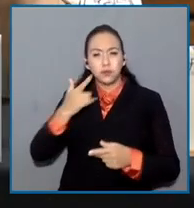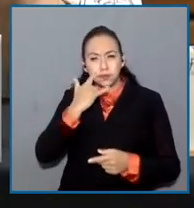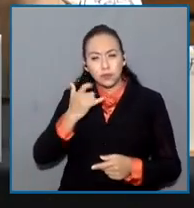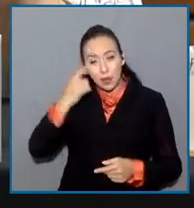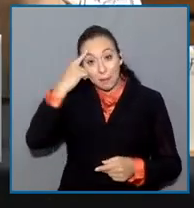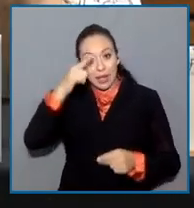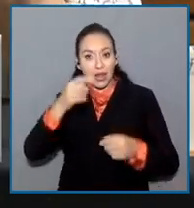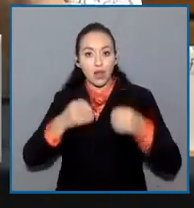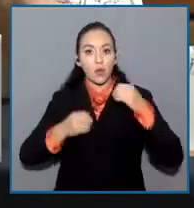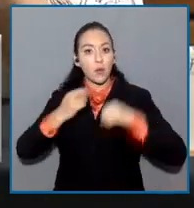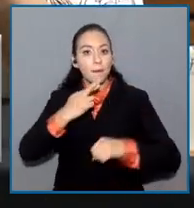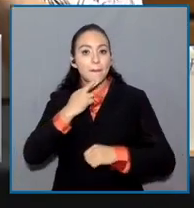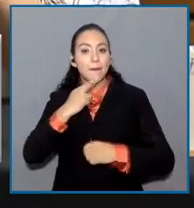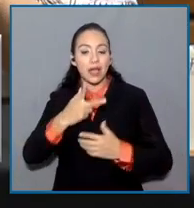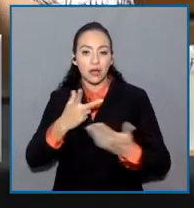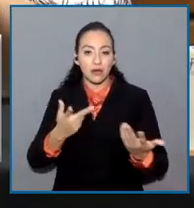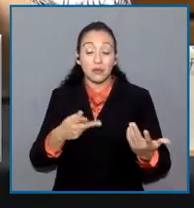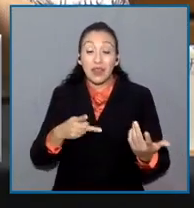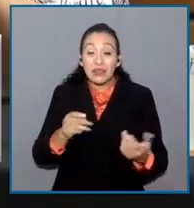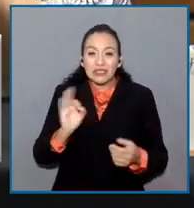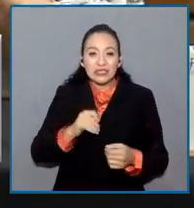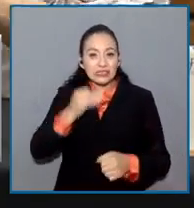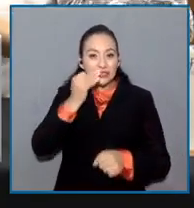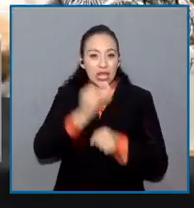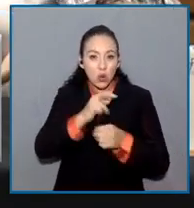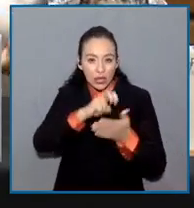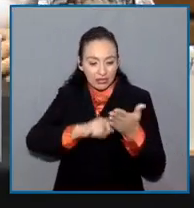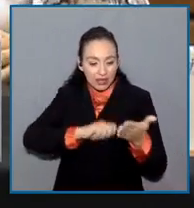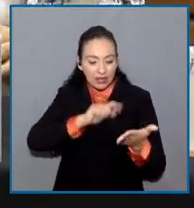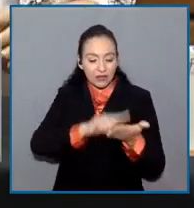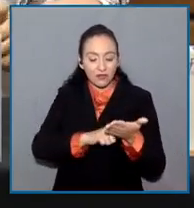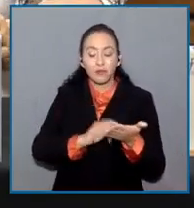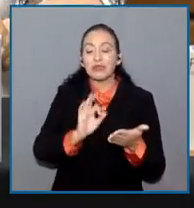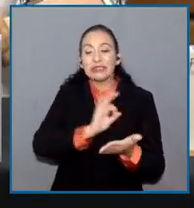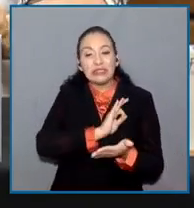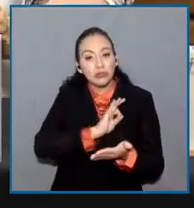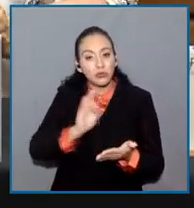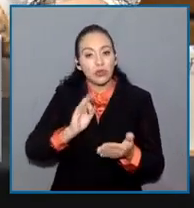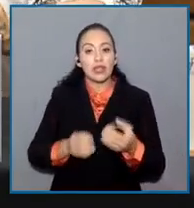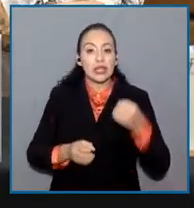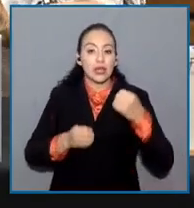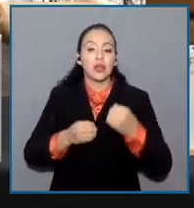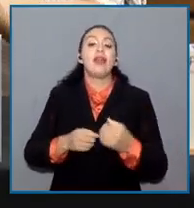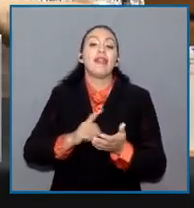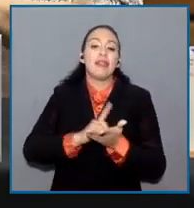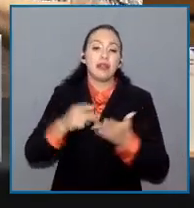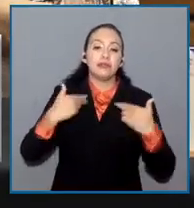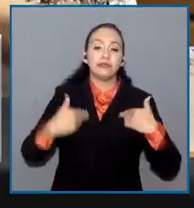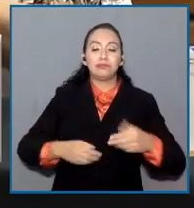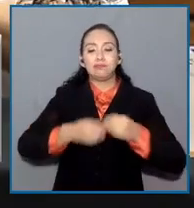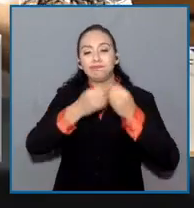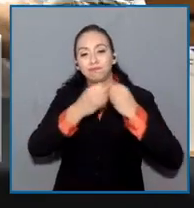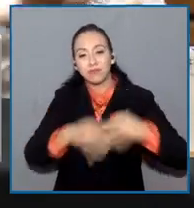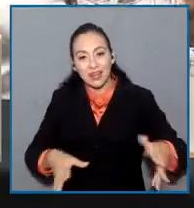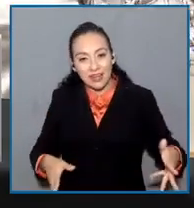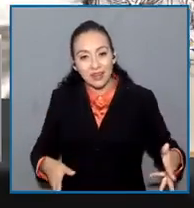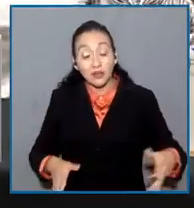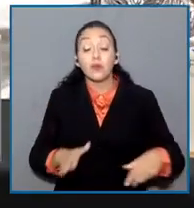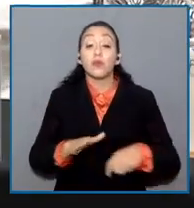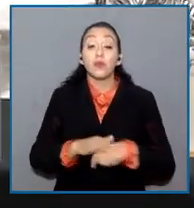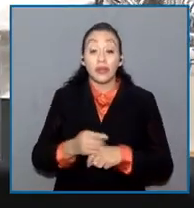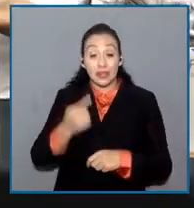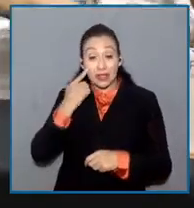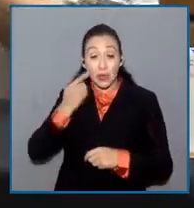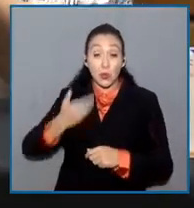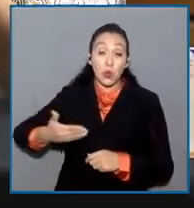judicial, sostuvo la experta independiente de la Convención sobre la Eliminación de todas las formas de discriminación contra la mujer, CEDAW,